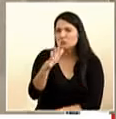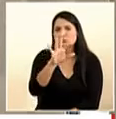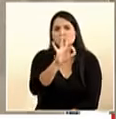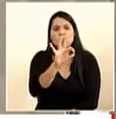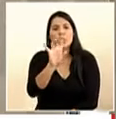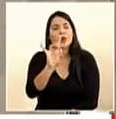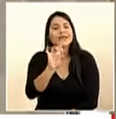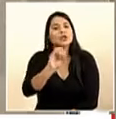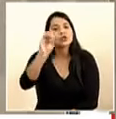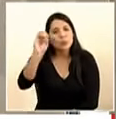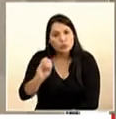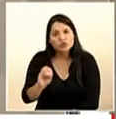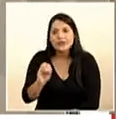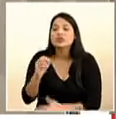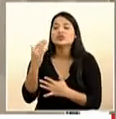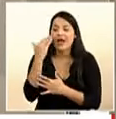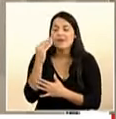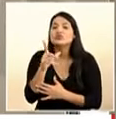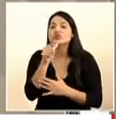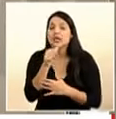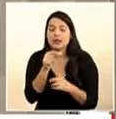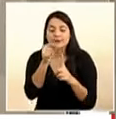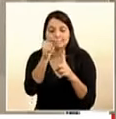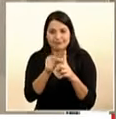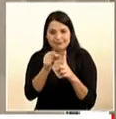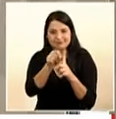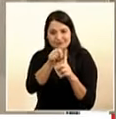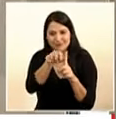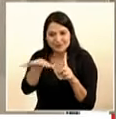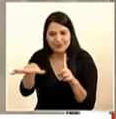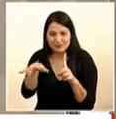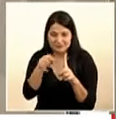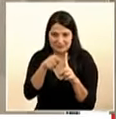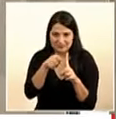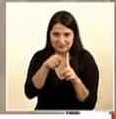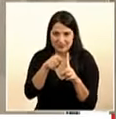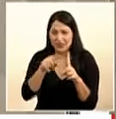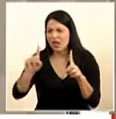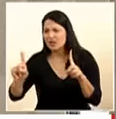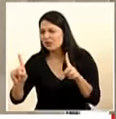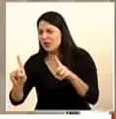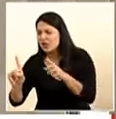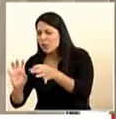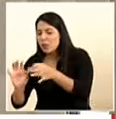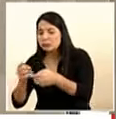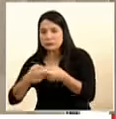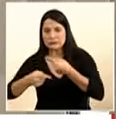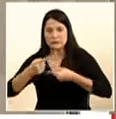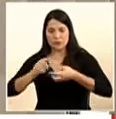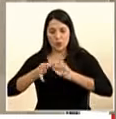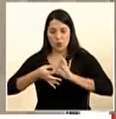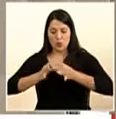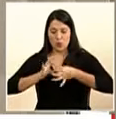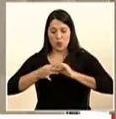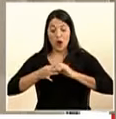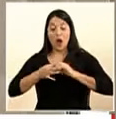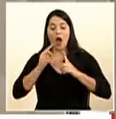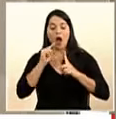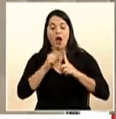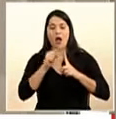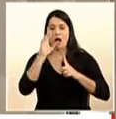ciento de todos los casos en el nexo hay algunos que todavía están en investigación es importante indicar que la transmisión comunitaria que